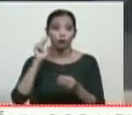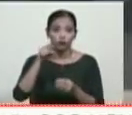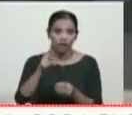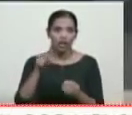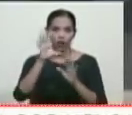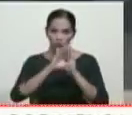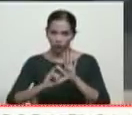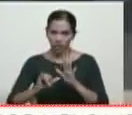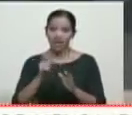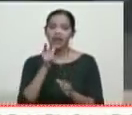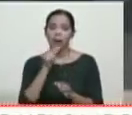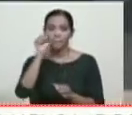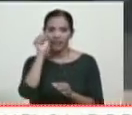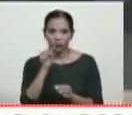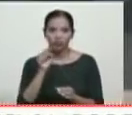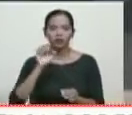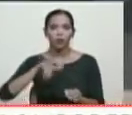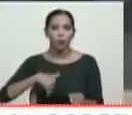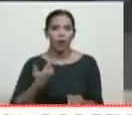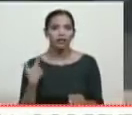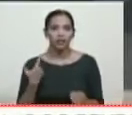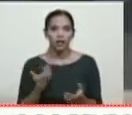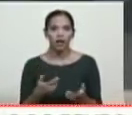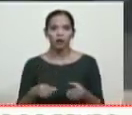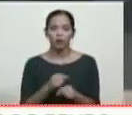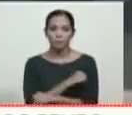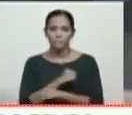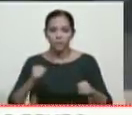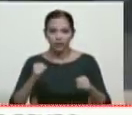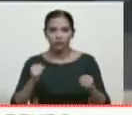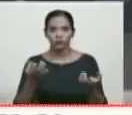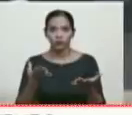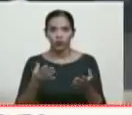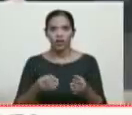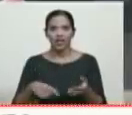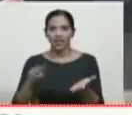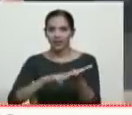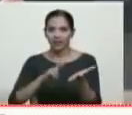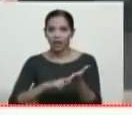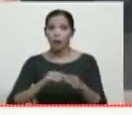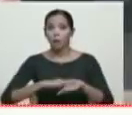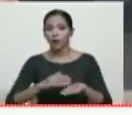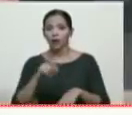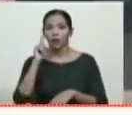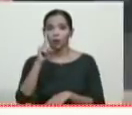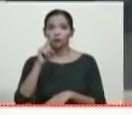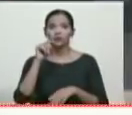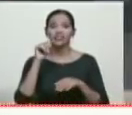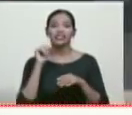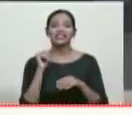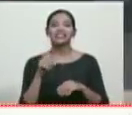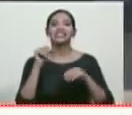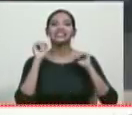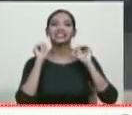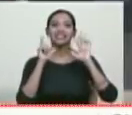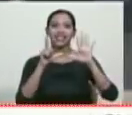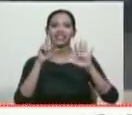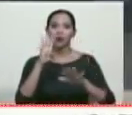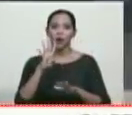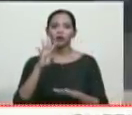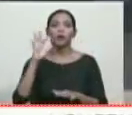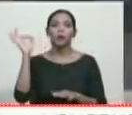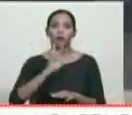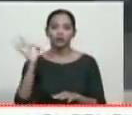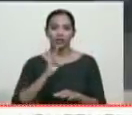cuando le hago a usted constituyente, la pregunta de si esto puede tener un efecto en la realidad, ¿sí?, es porque un 74% de los países de las Naciones Unidas no reconocen a Guaidó ni